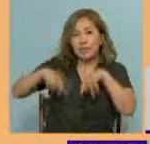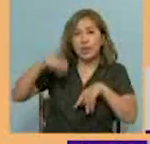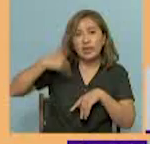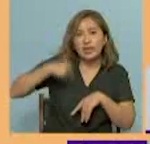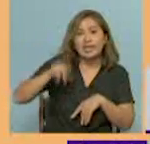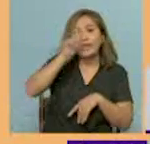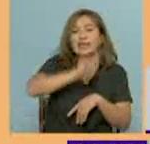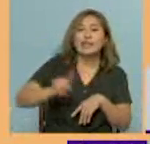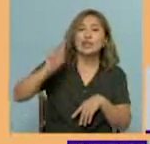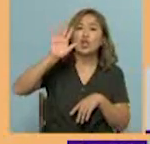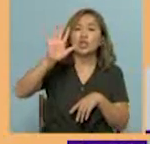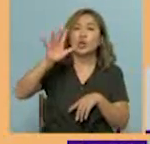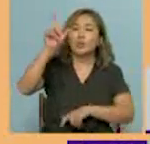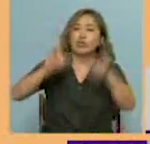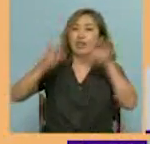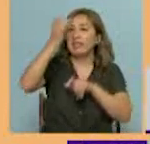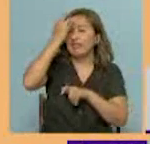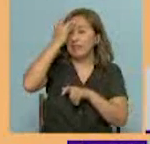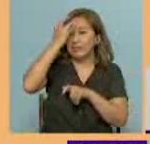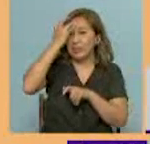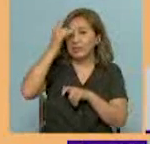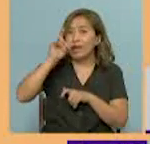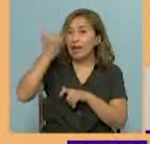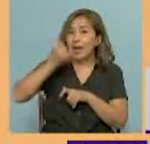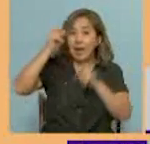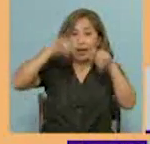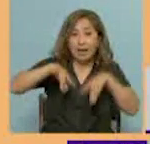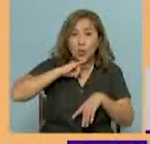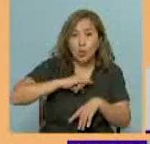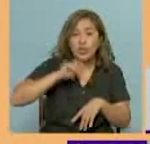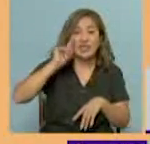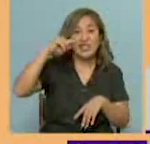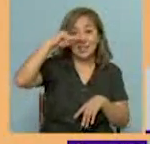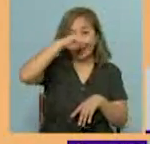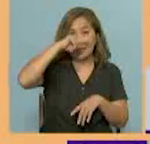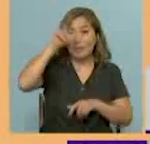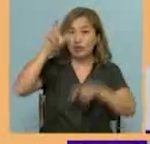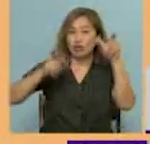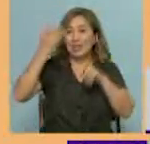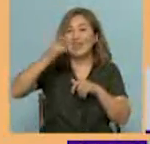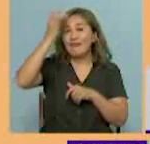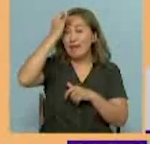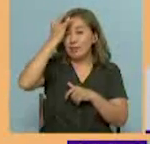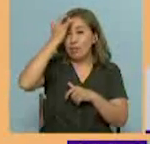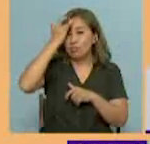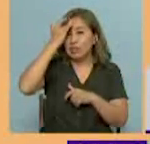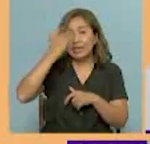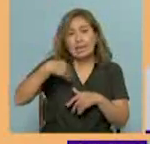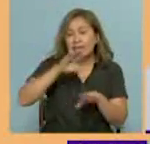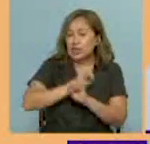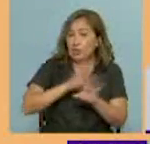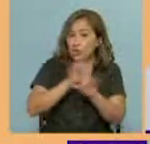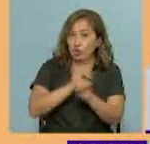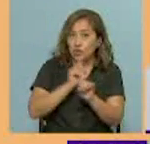casos confirmados de hanta virus nosotros en la provincia tuvimos 7 casos confirmados ninguno fue grave